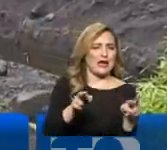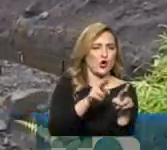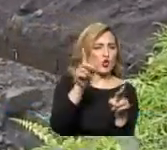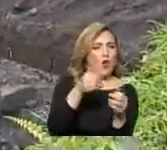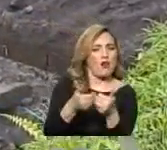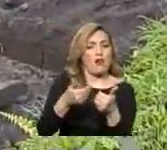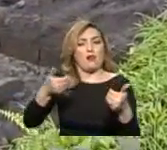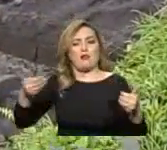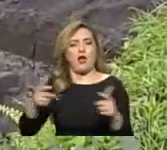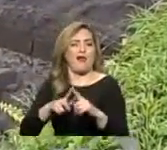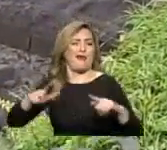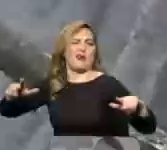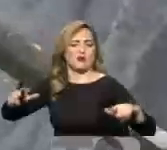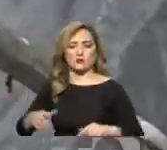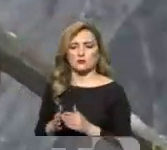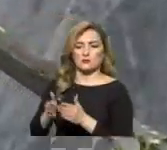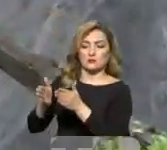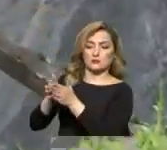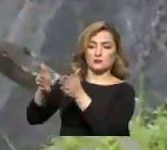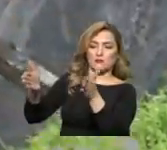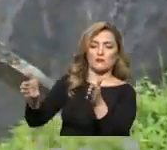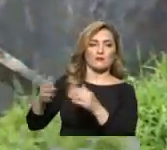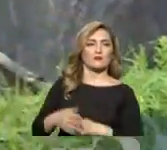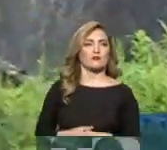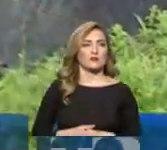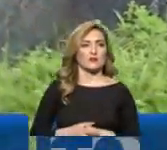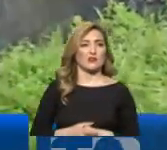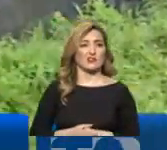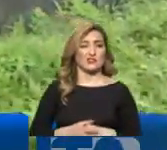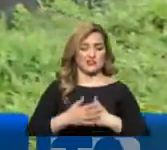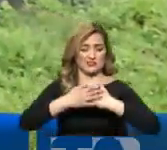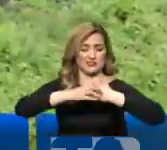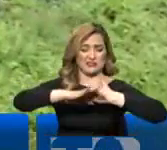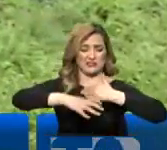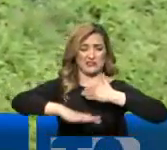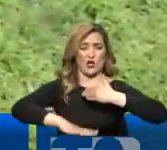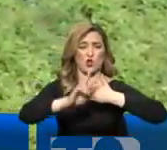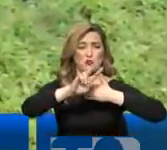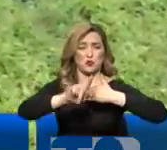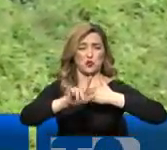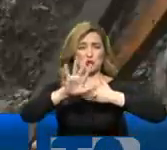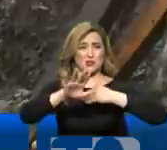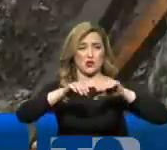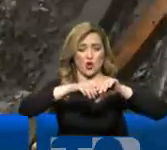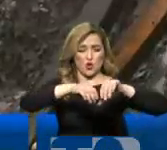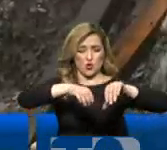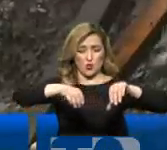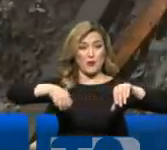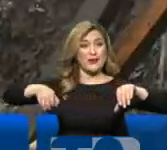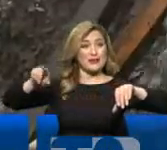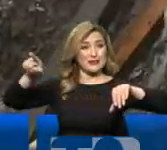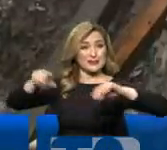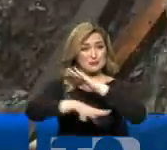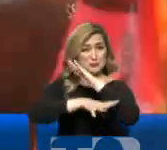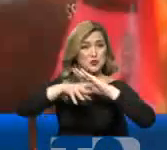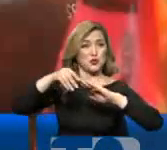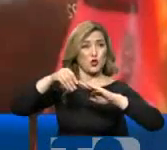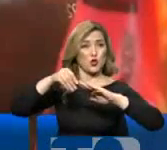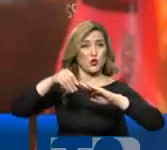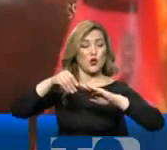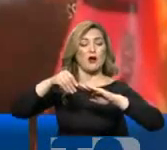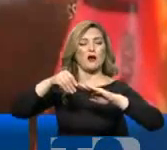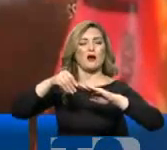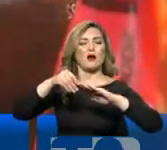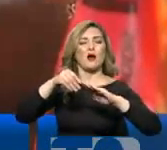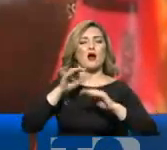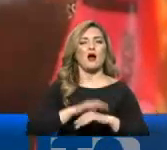La proximidad del socavón, que al momento tiene un diámetro de 2.5 kilómetros con la tubería del sistema de oleoducto transecuatoriano, del